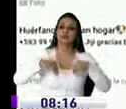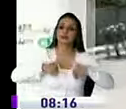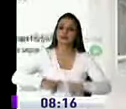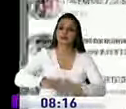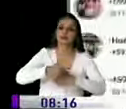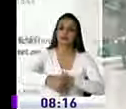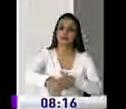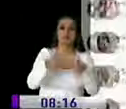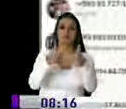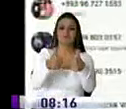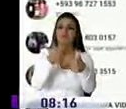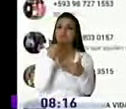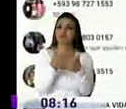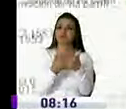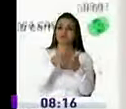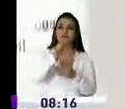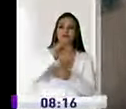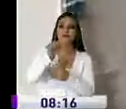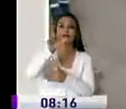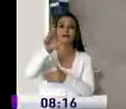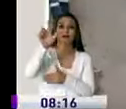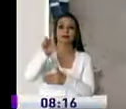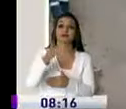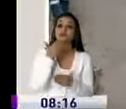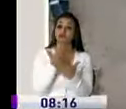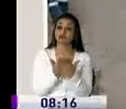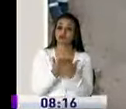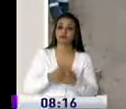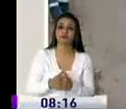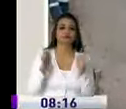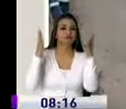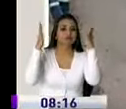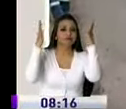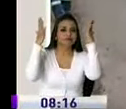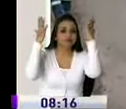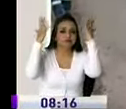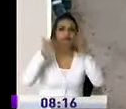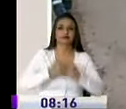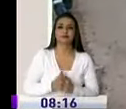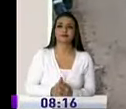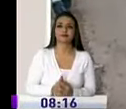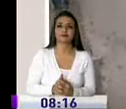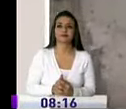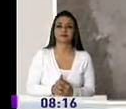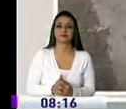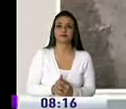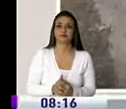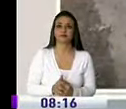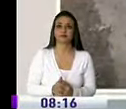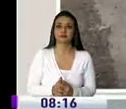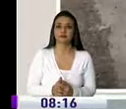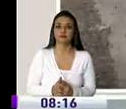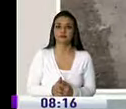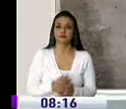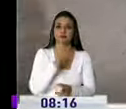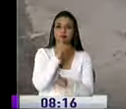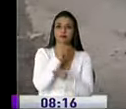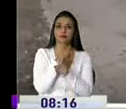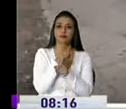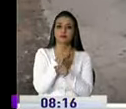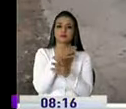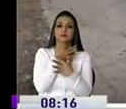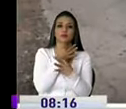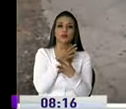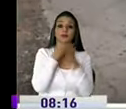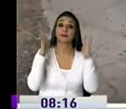qué buena cosa. Muchísimas gracias. Miren, pónganles aplausos, por lo menos en este caso a la comunidad, se merecen. Yo sé que hay otros niños que les gusta que